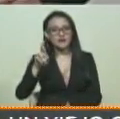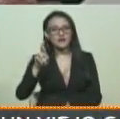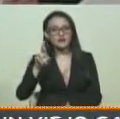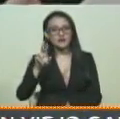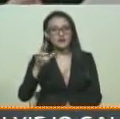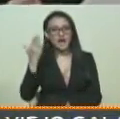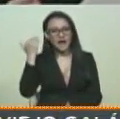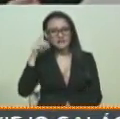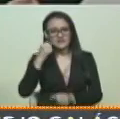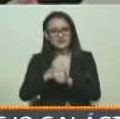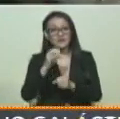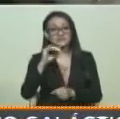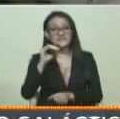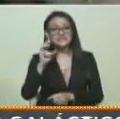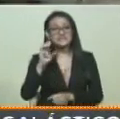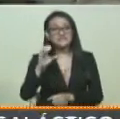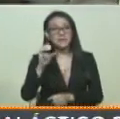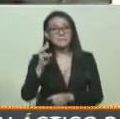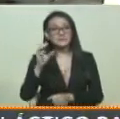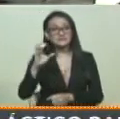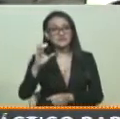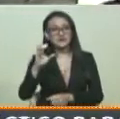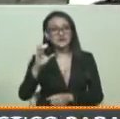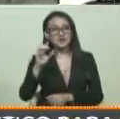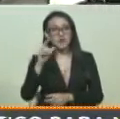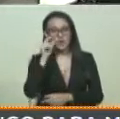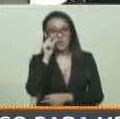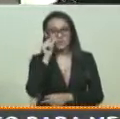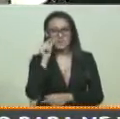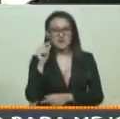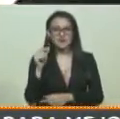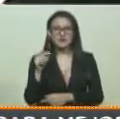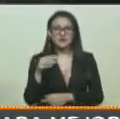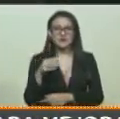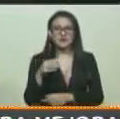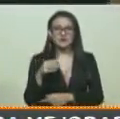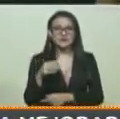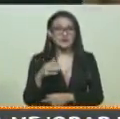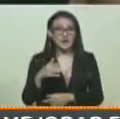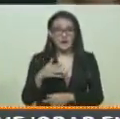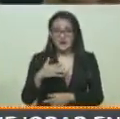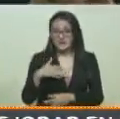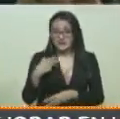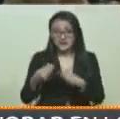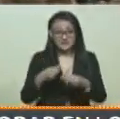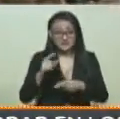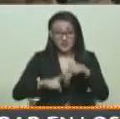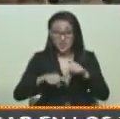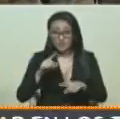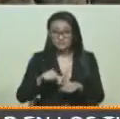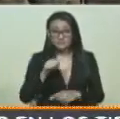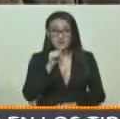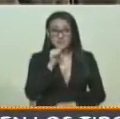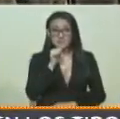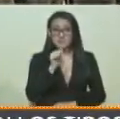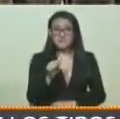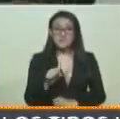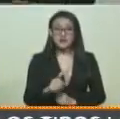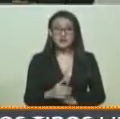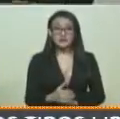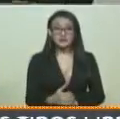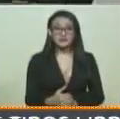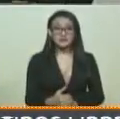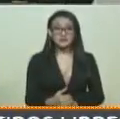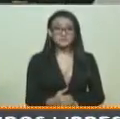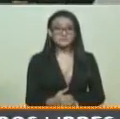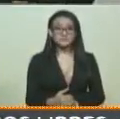del CICPC. Ellos apuntaban a realizar actos, ya de hecho